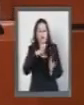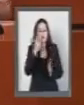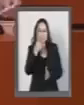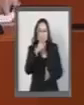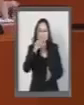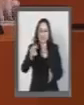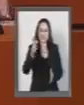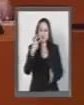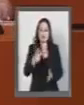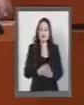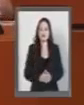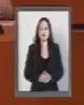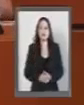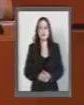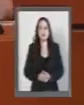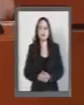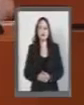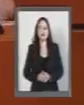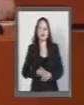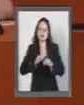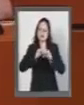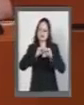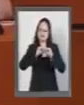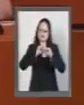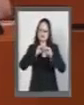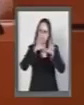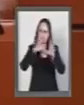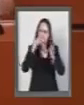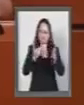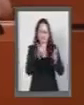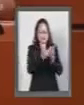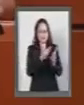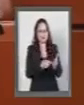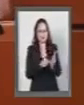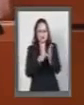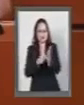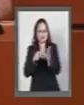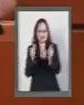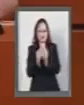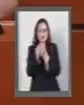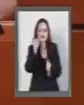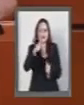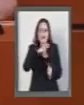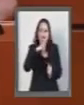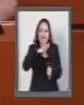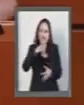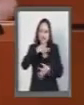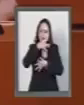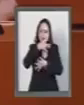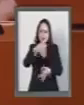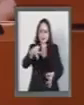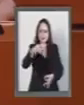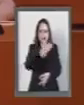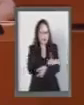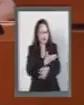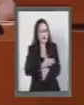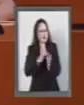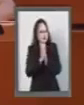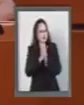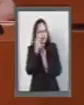Es si es verdad, que querían en lo que proponían, pues con ley o sin ley, presenten sus declaraciones compañeros,